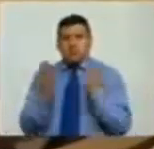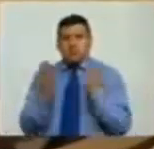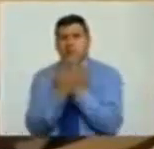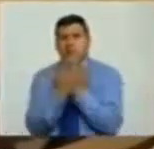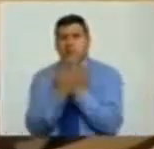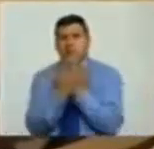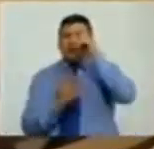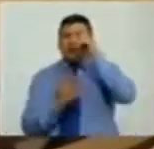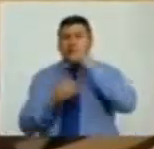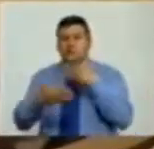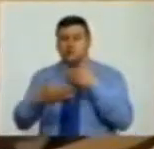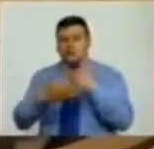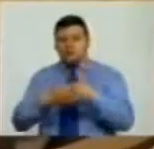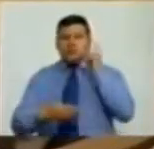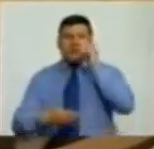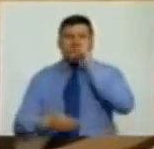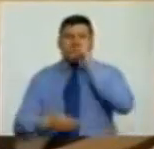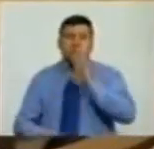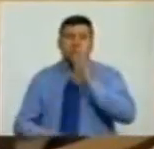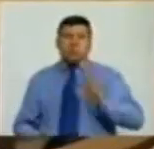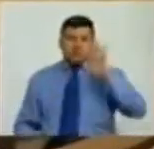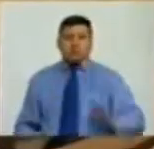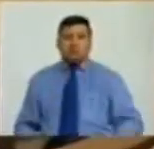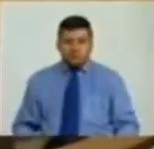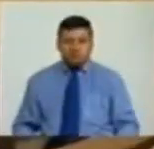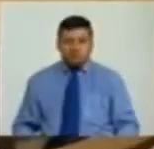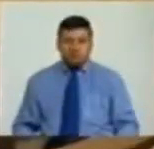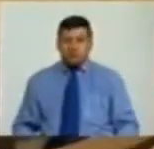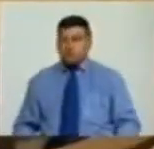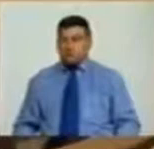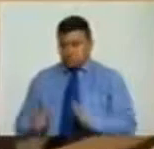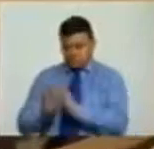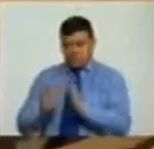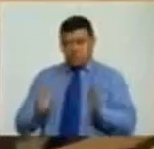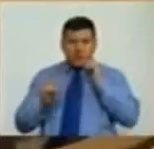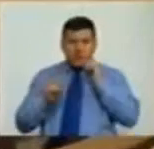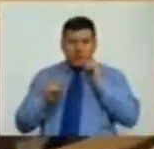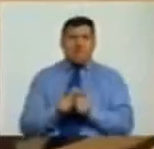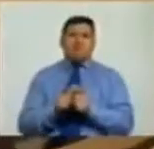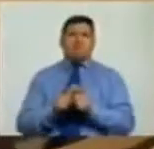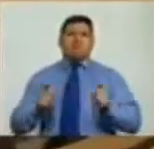del gobierno nacional y las concesiones enormes,